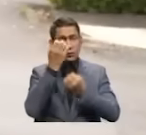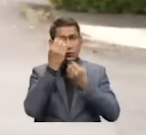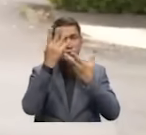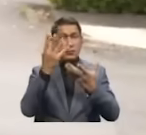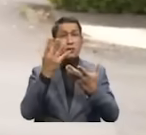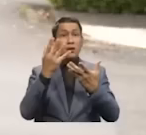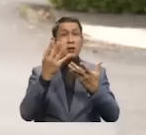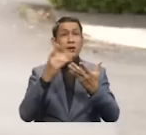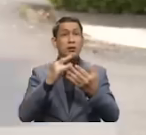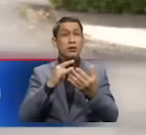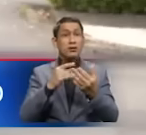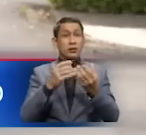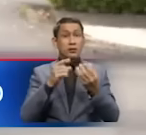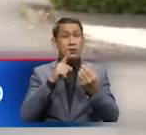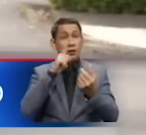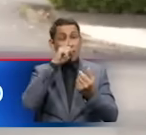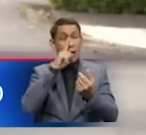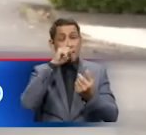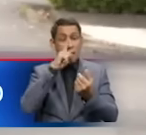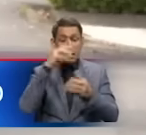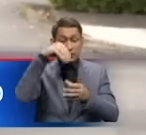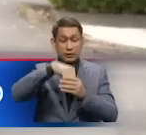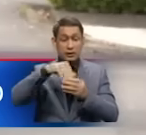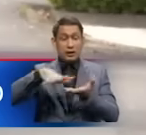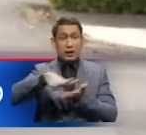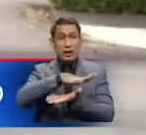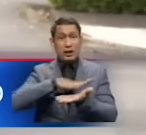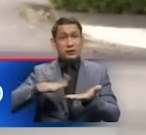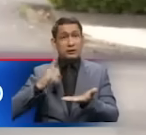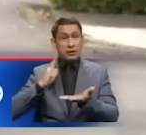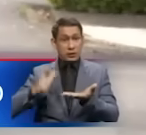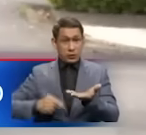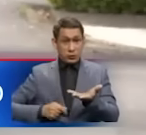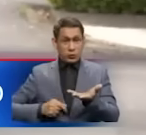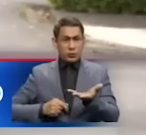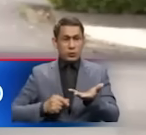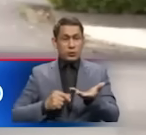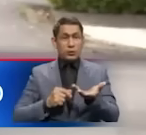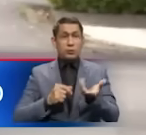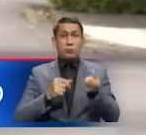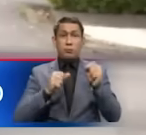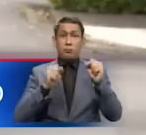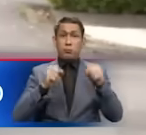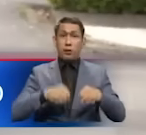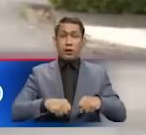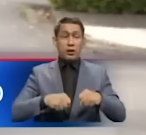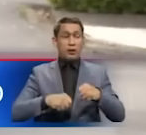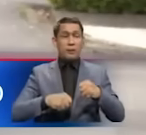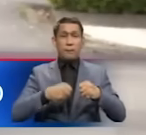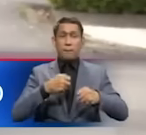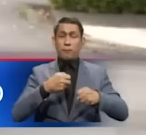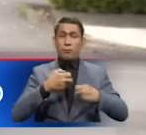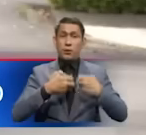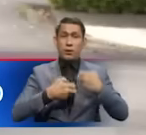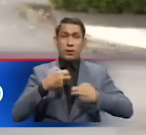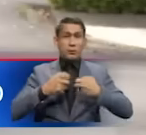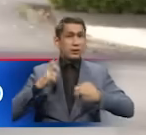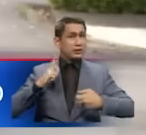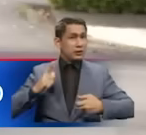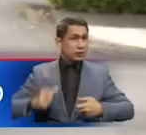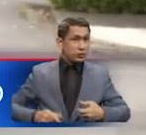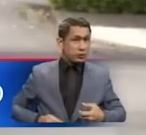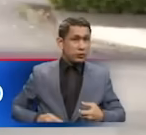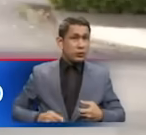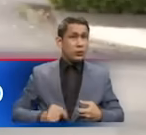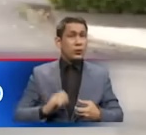de la salud son más vulnerables a sufrir síndrome de burnout o síndrome del quemado y también tener ideaciones